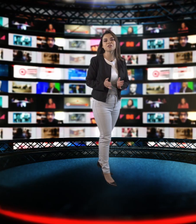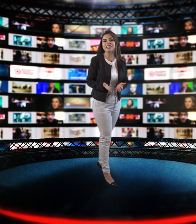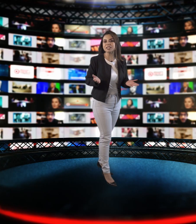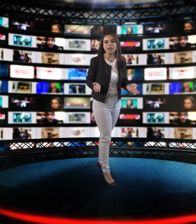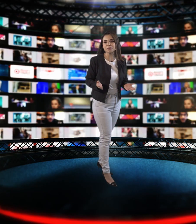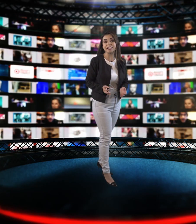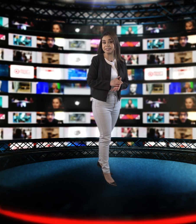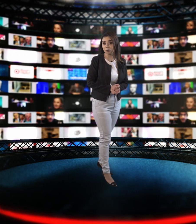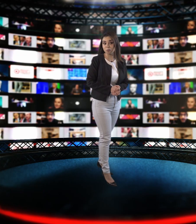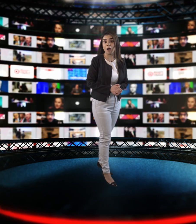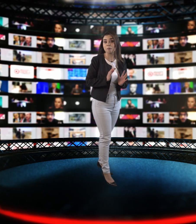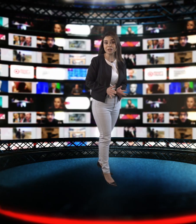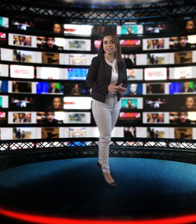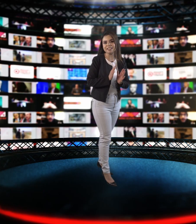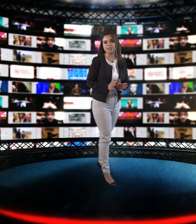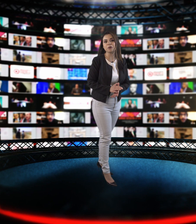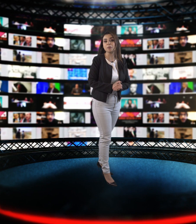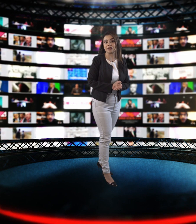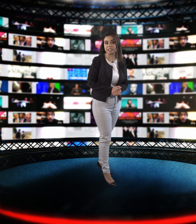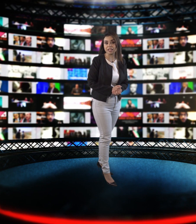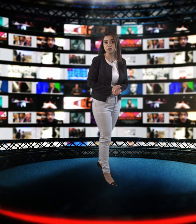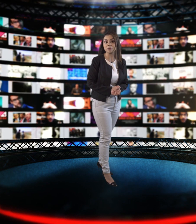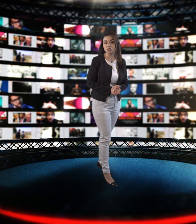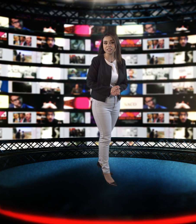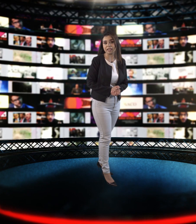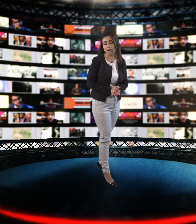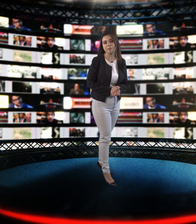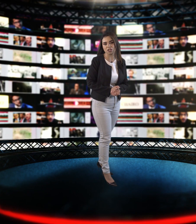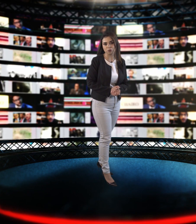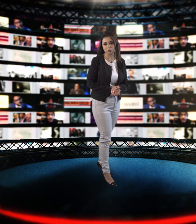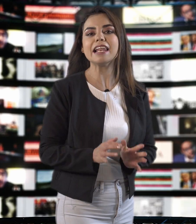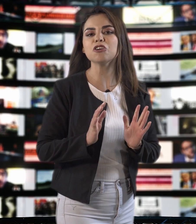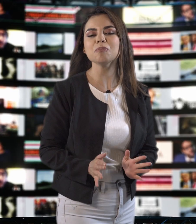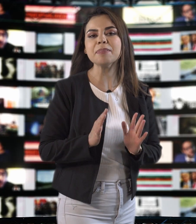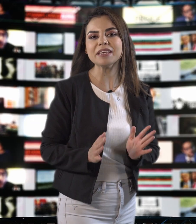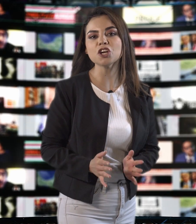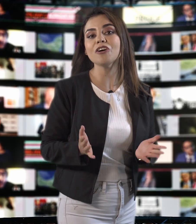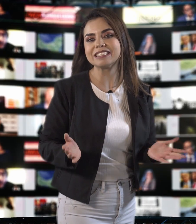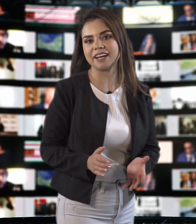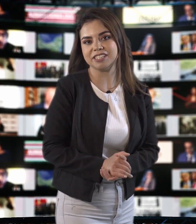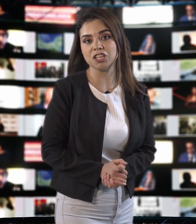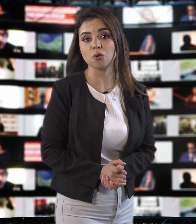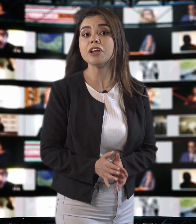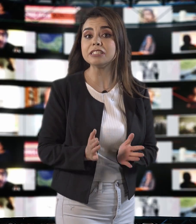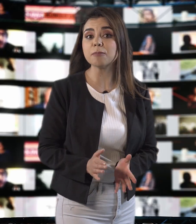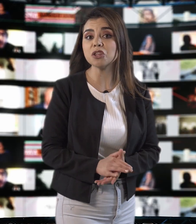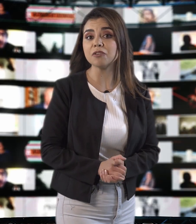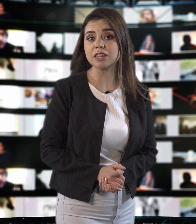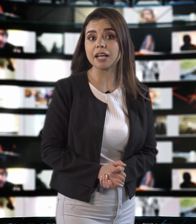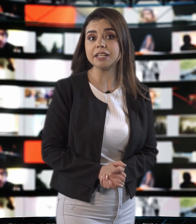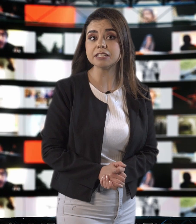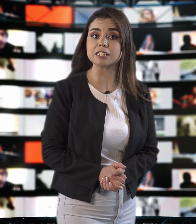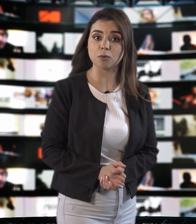Manuel comentó que es increíble que este grupo apueste y se enoje porque está llegando inversión extranjera a México. La economía en México está creciendo y se ha